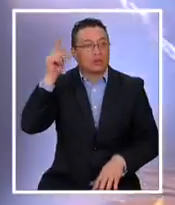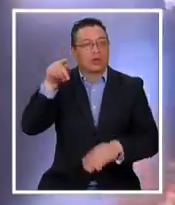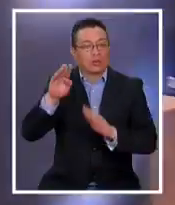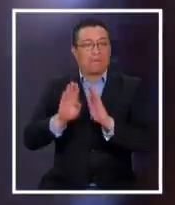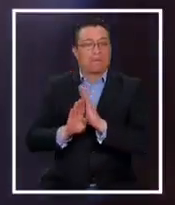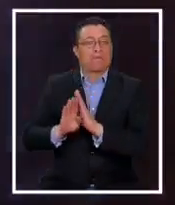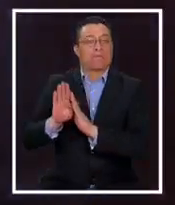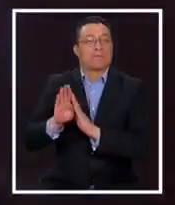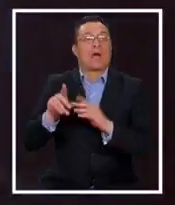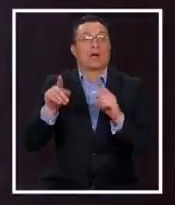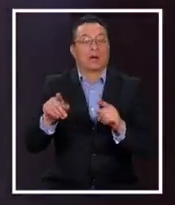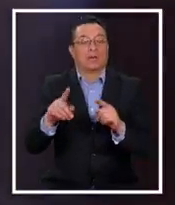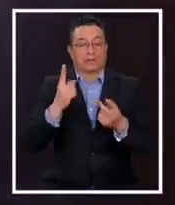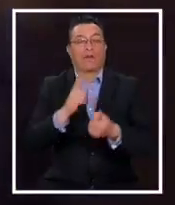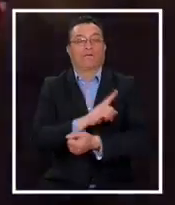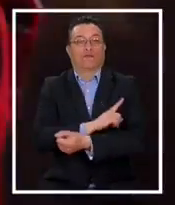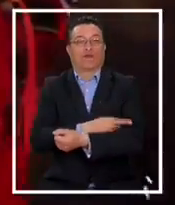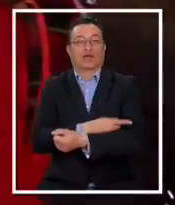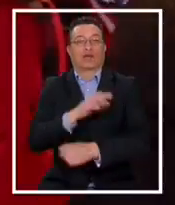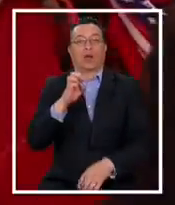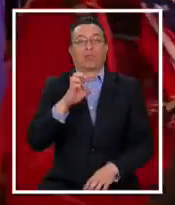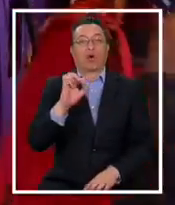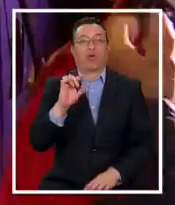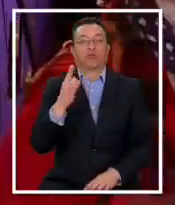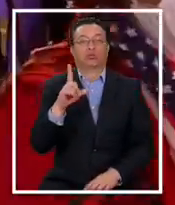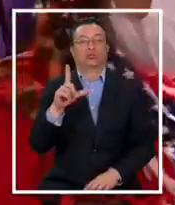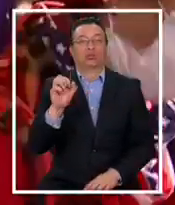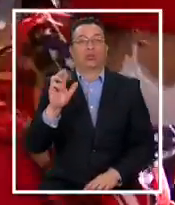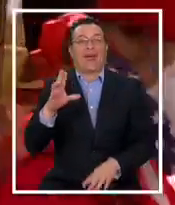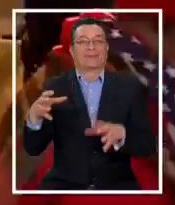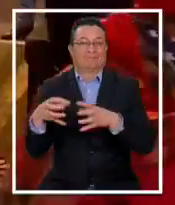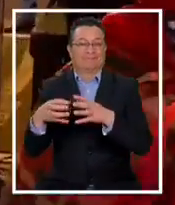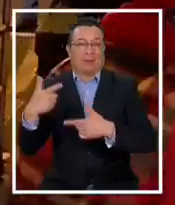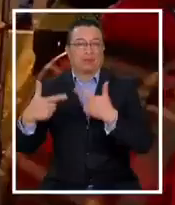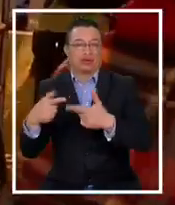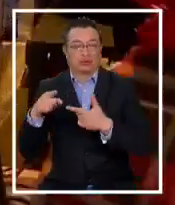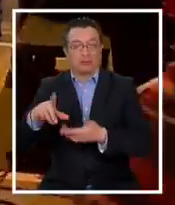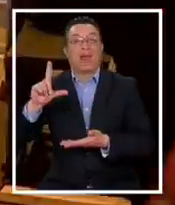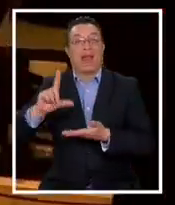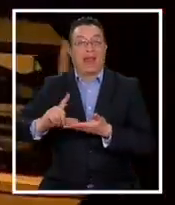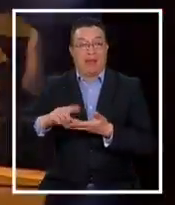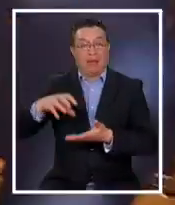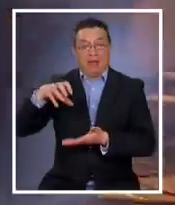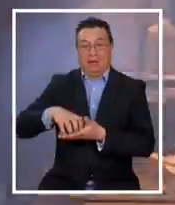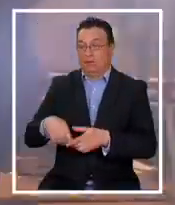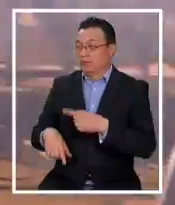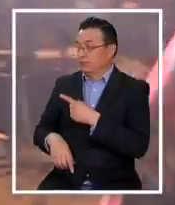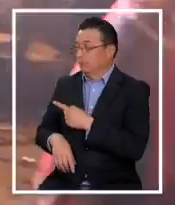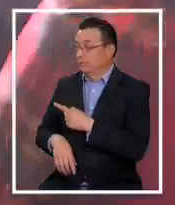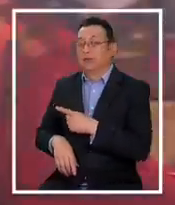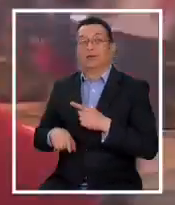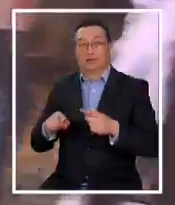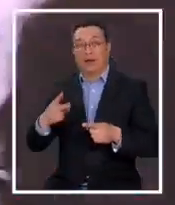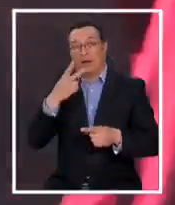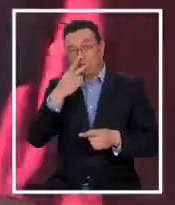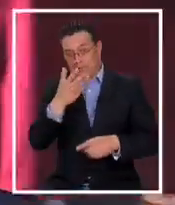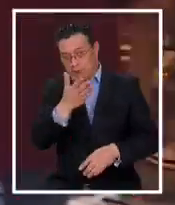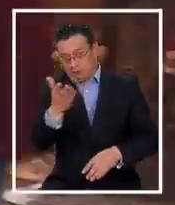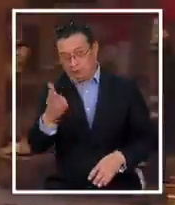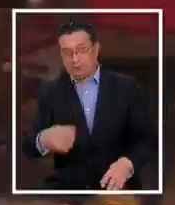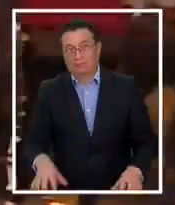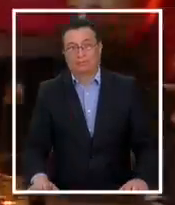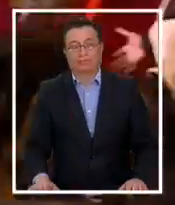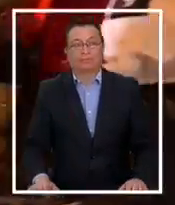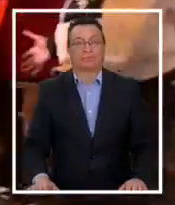partidarios de fuerza popular ubicados aquí en la ciudad de lima y repasamos parte de ese ambiente